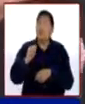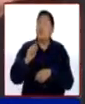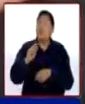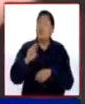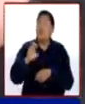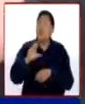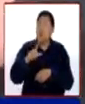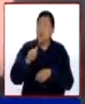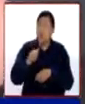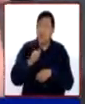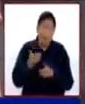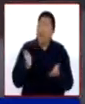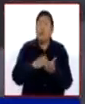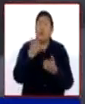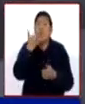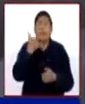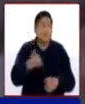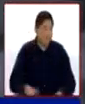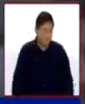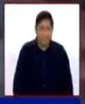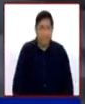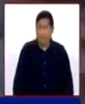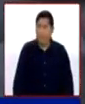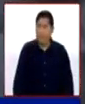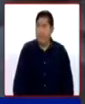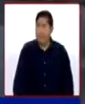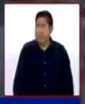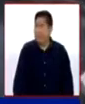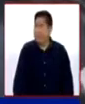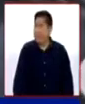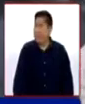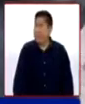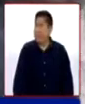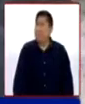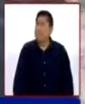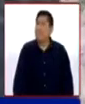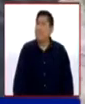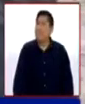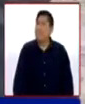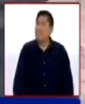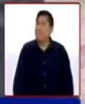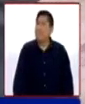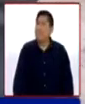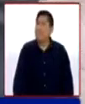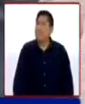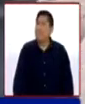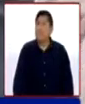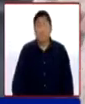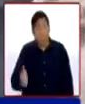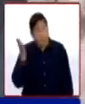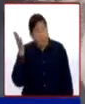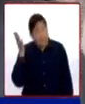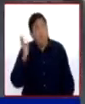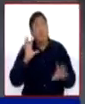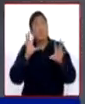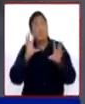póngale. Le voy a llamar. Altavoz, póngale muy bien, a ver. Ahí dice Marcela.